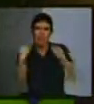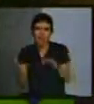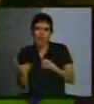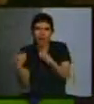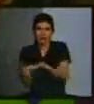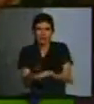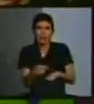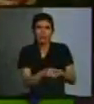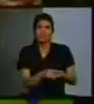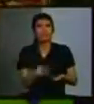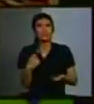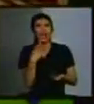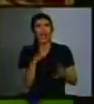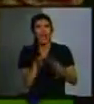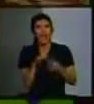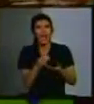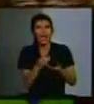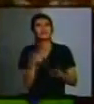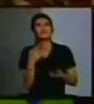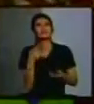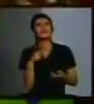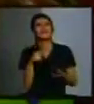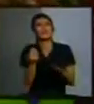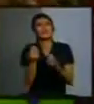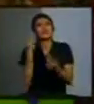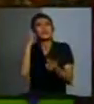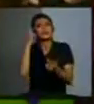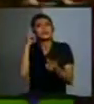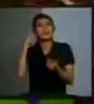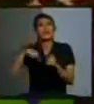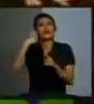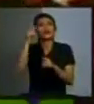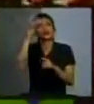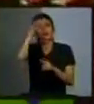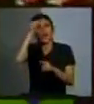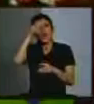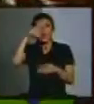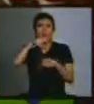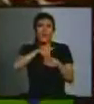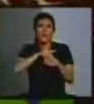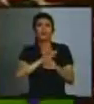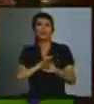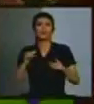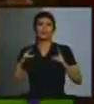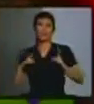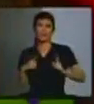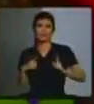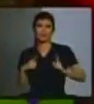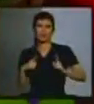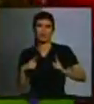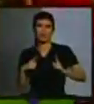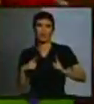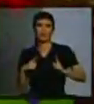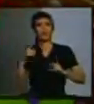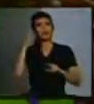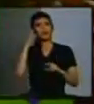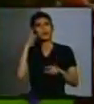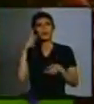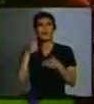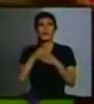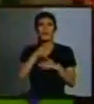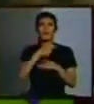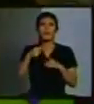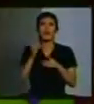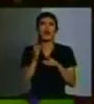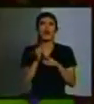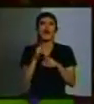que lo hicieron porque esperan que el domingo ir a votar y luego descansar un poco, y piensan también que el fin de semana y lo que